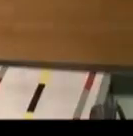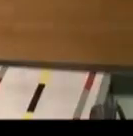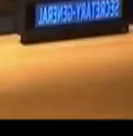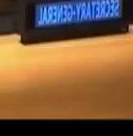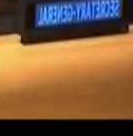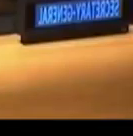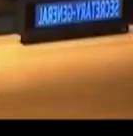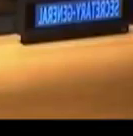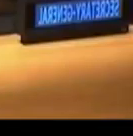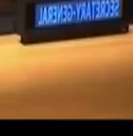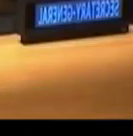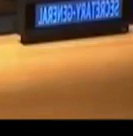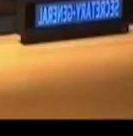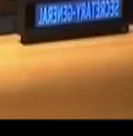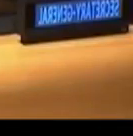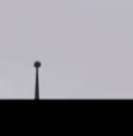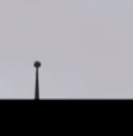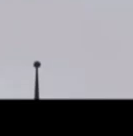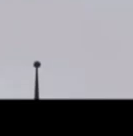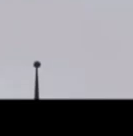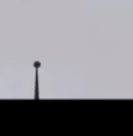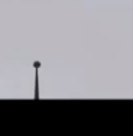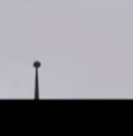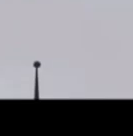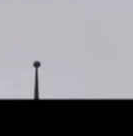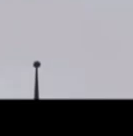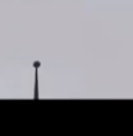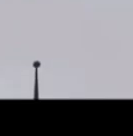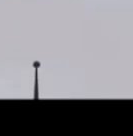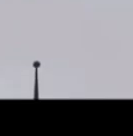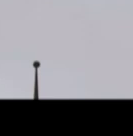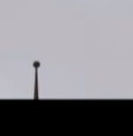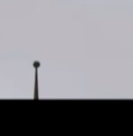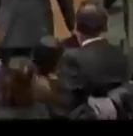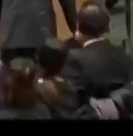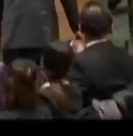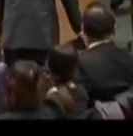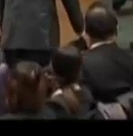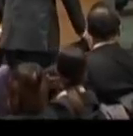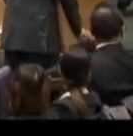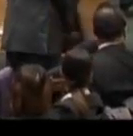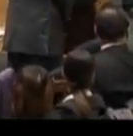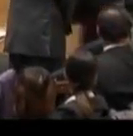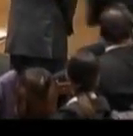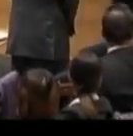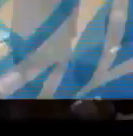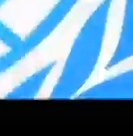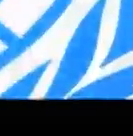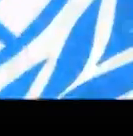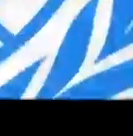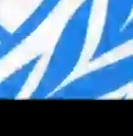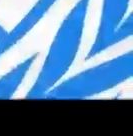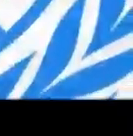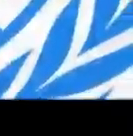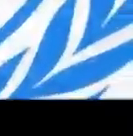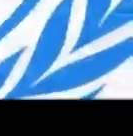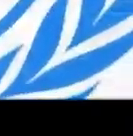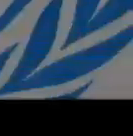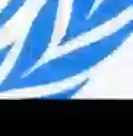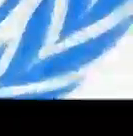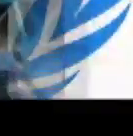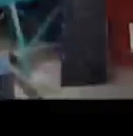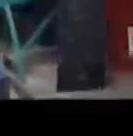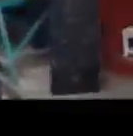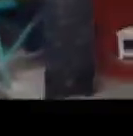en 1964. Actualmente es la organización intergubernamental más grande de las Naciones